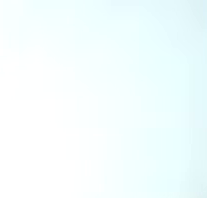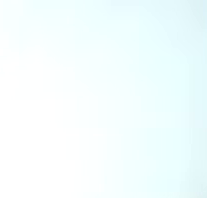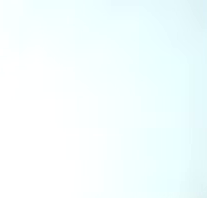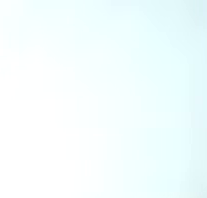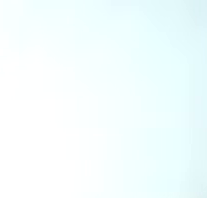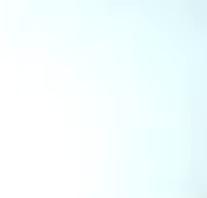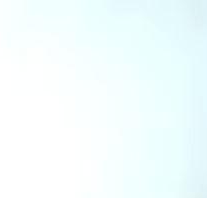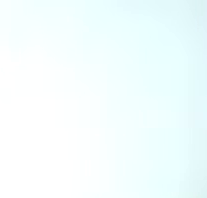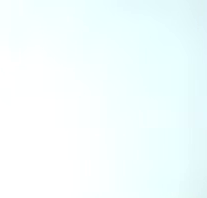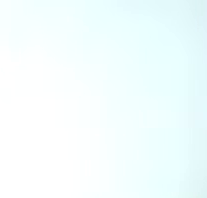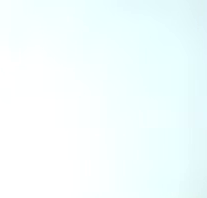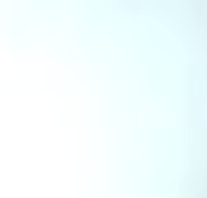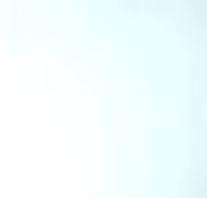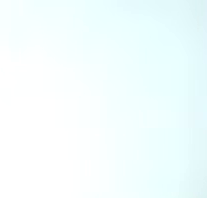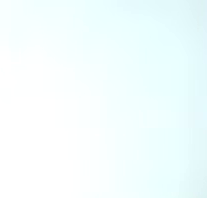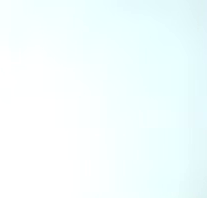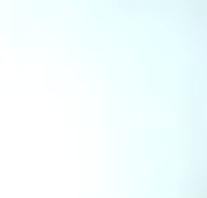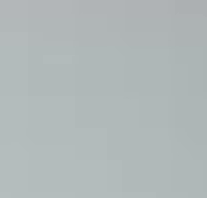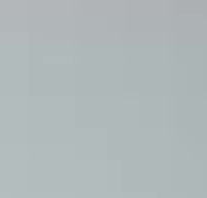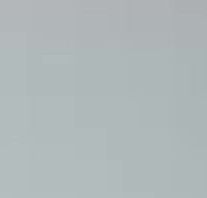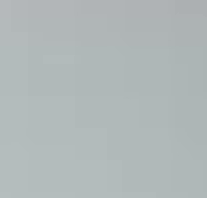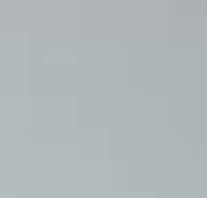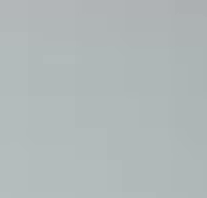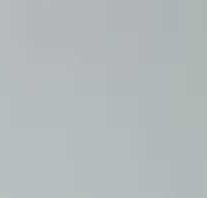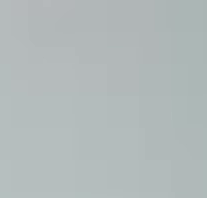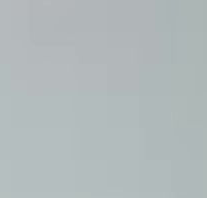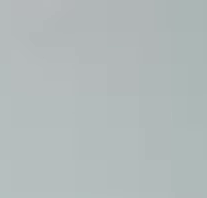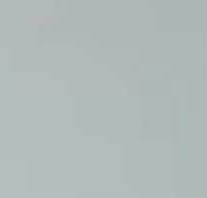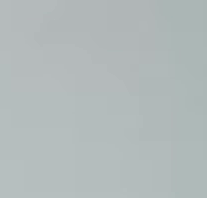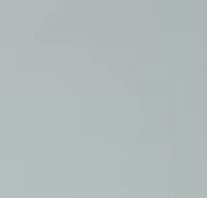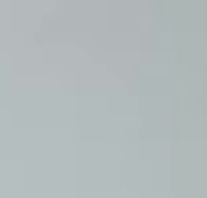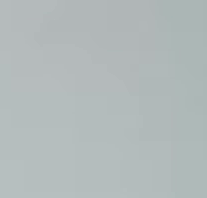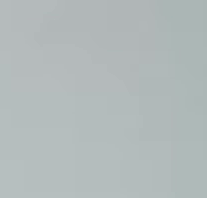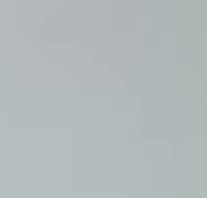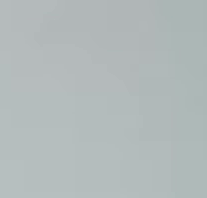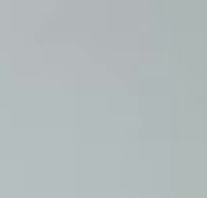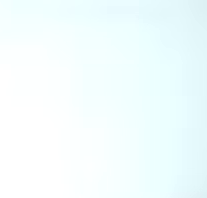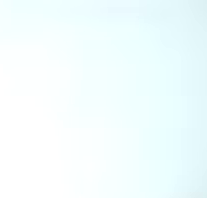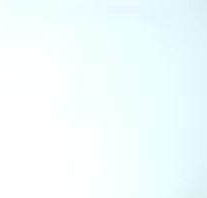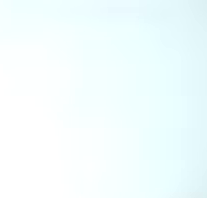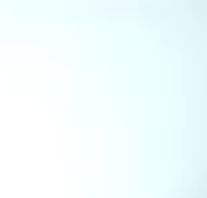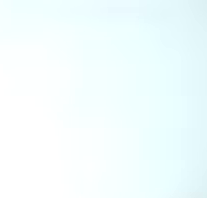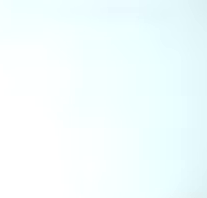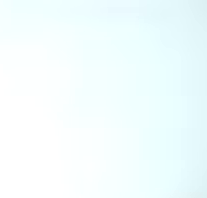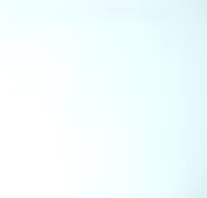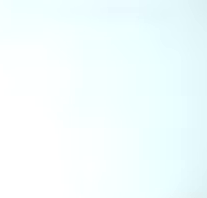más pronto posible. Que estén muy bien. Muchas gracias. Gracias.